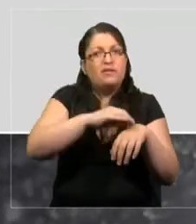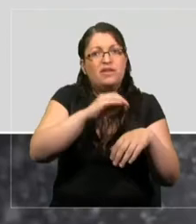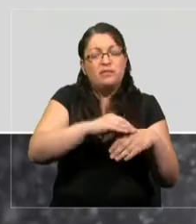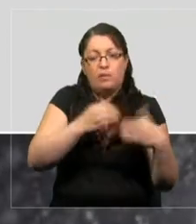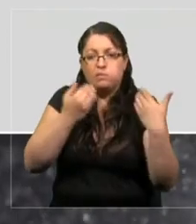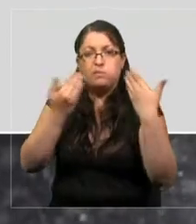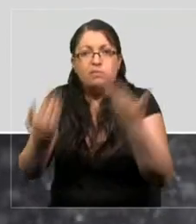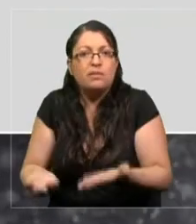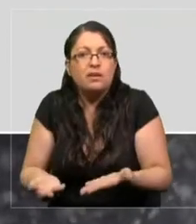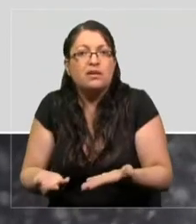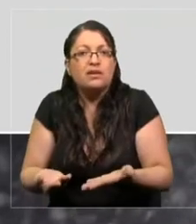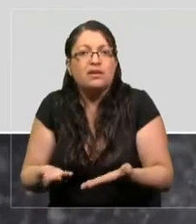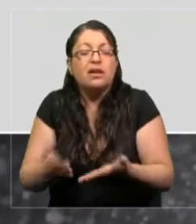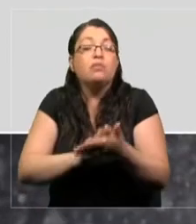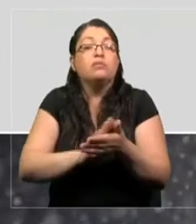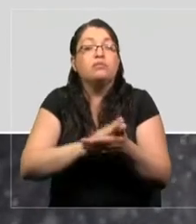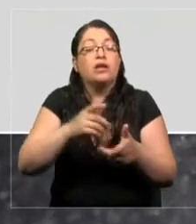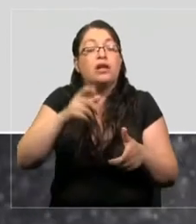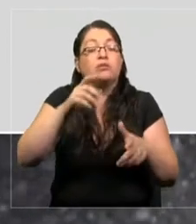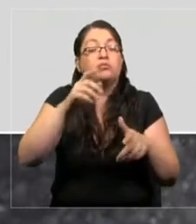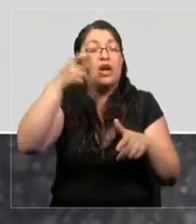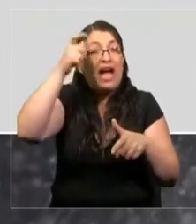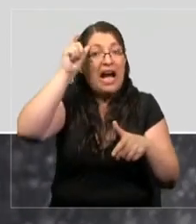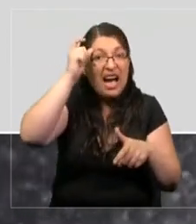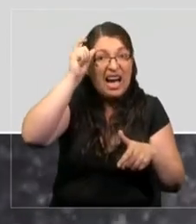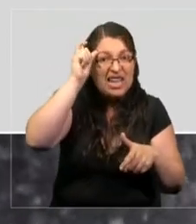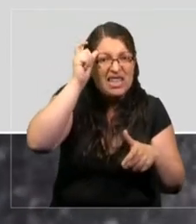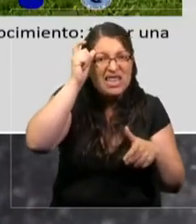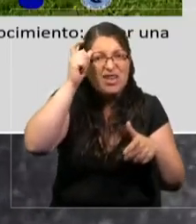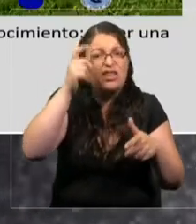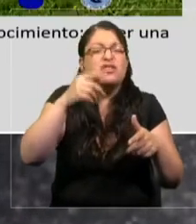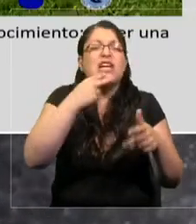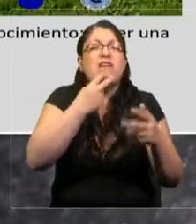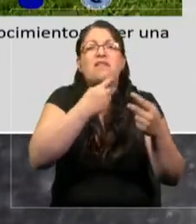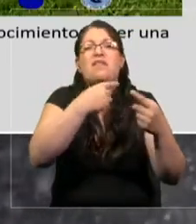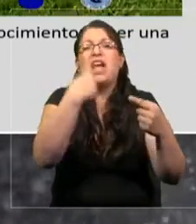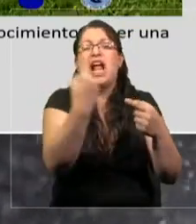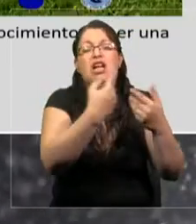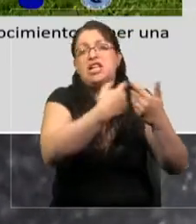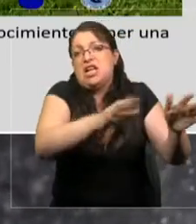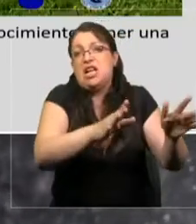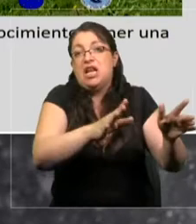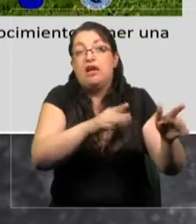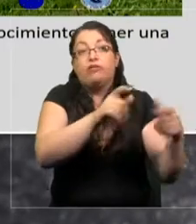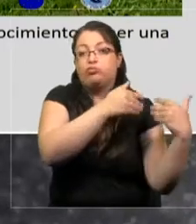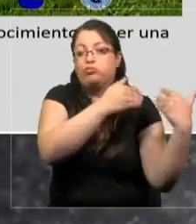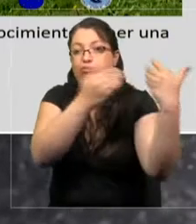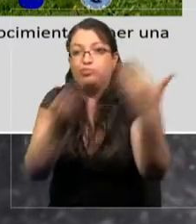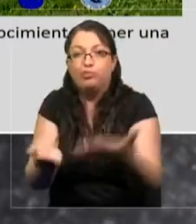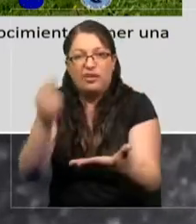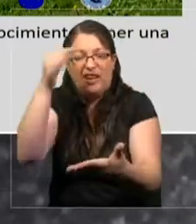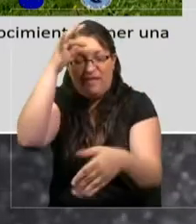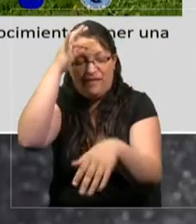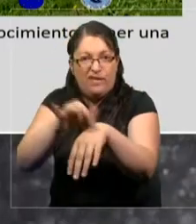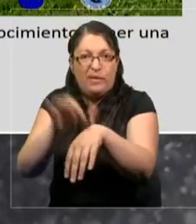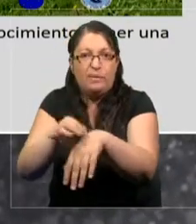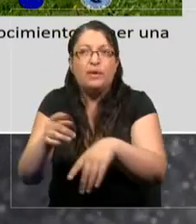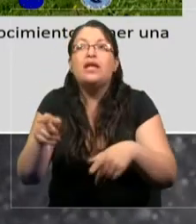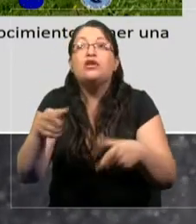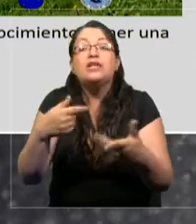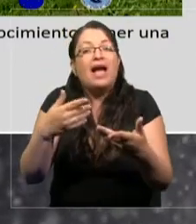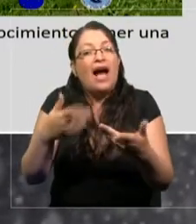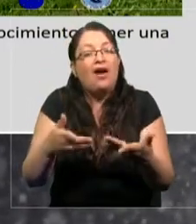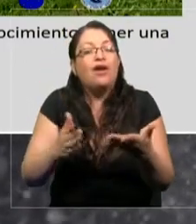por ganados asilvestrado o bagual que es como se conoce allá lo que hemos hecho es abrir espacios de